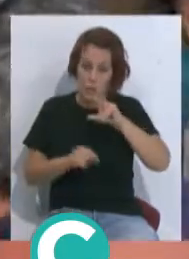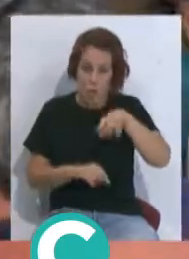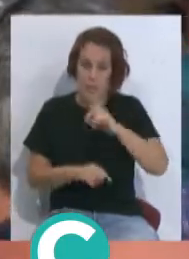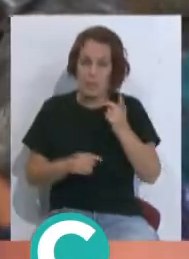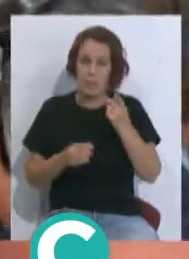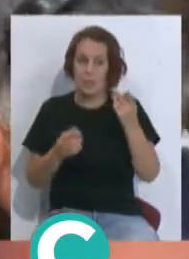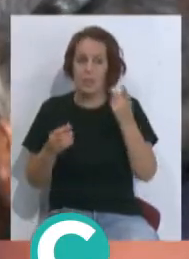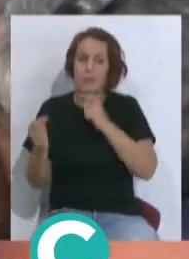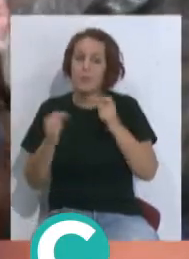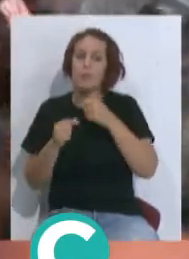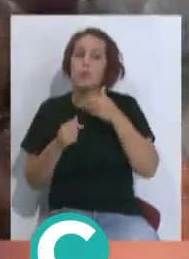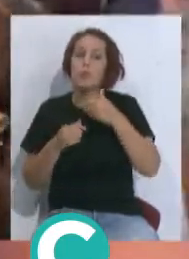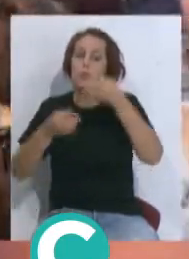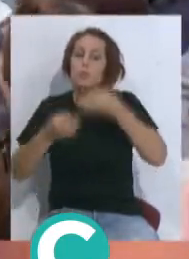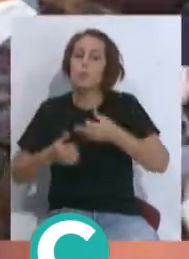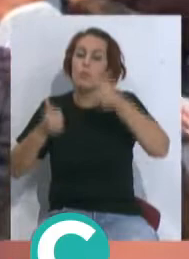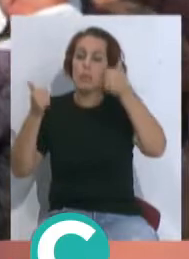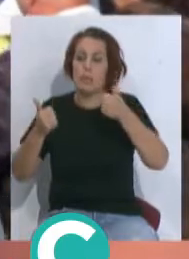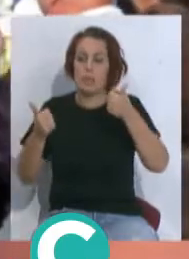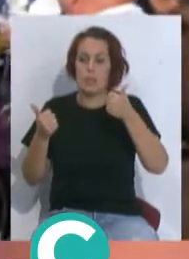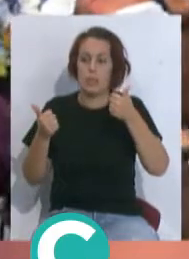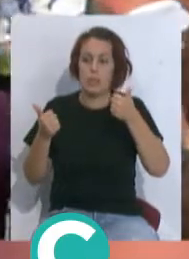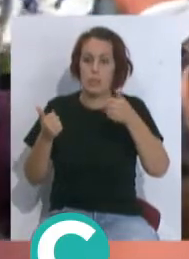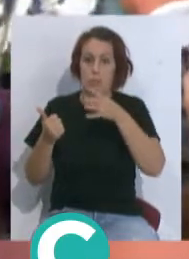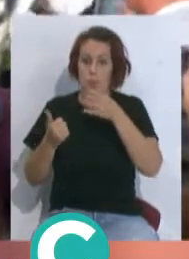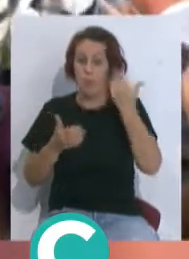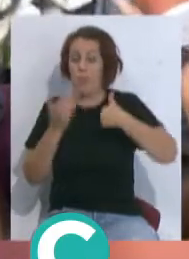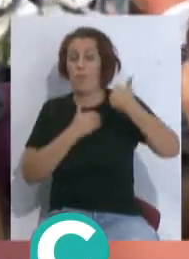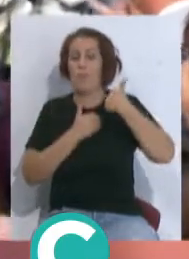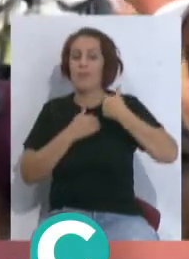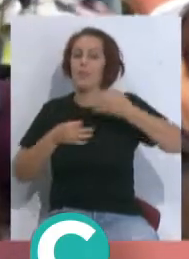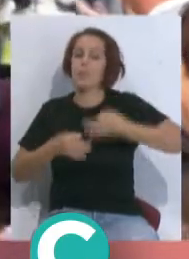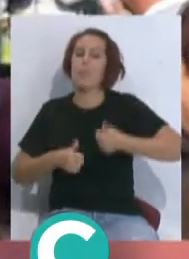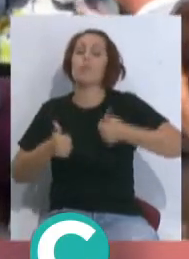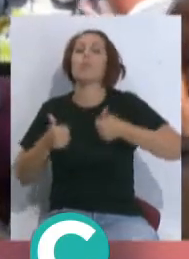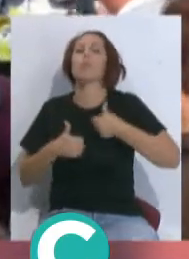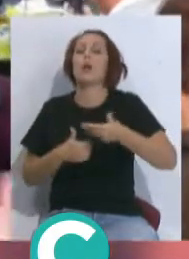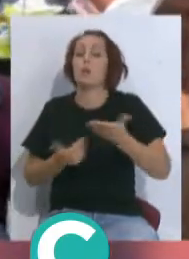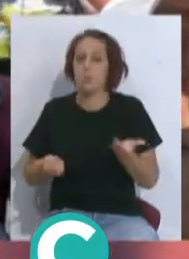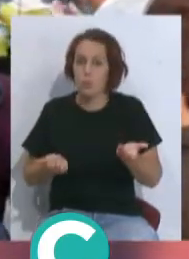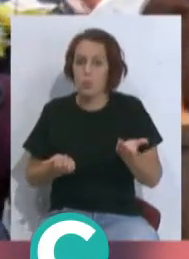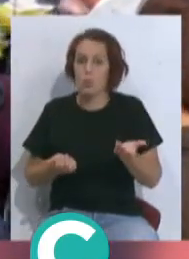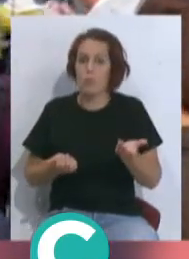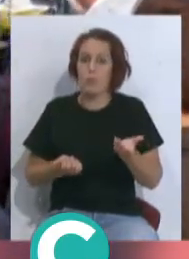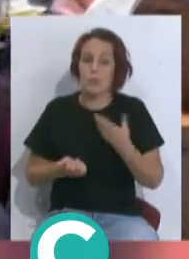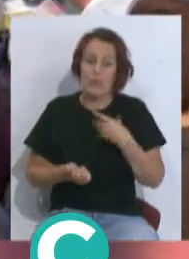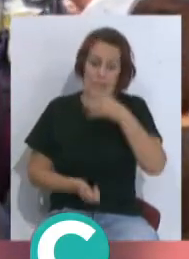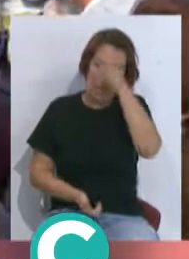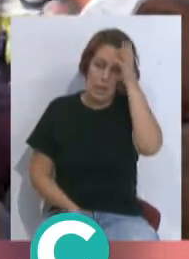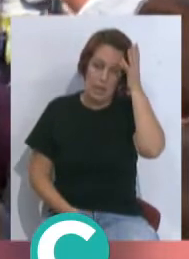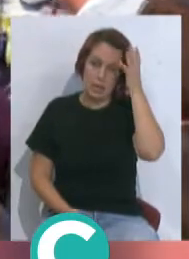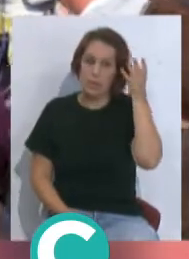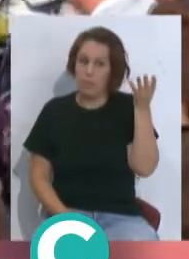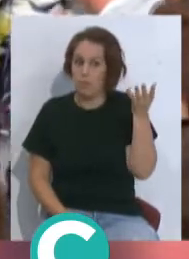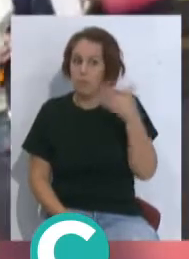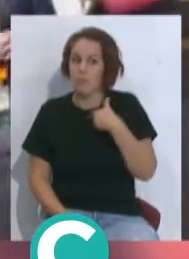debe ser cuándo era más seguro, digo, por aquel momento, cuándo era más seguro que se pudiese celebrar el carnaval sin,